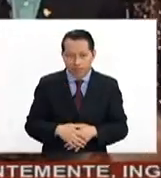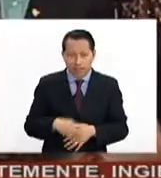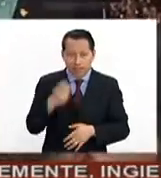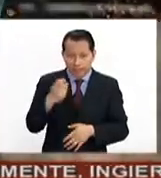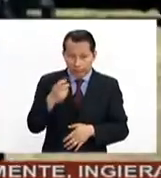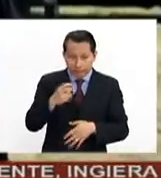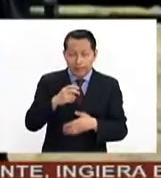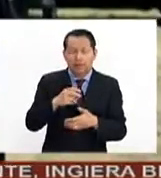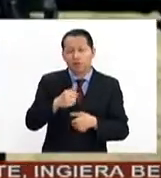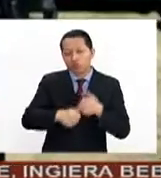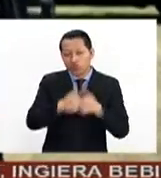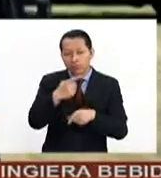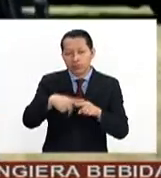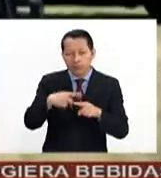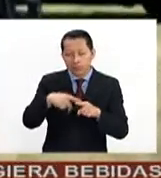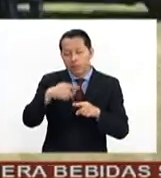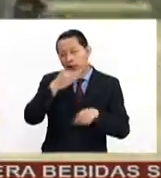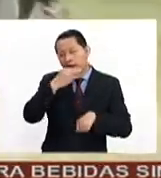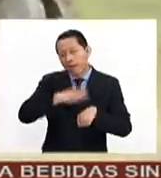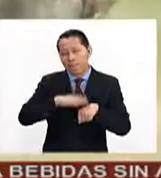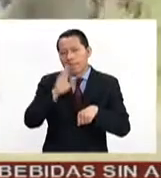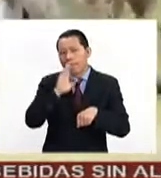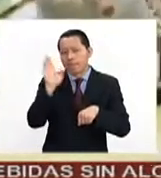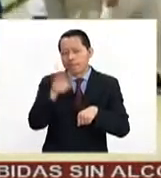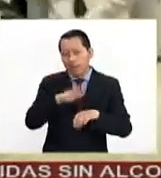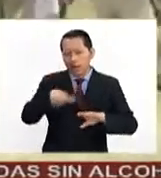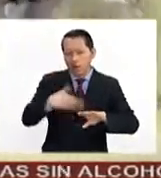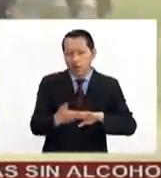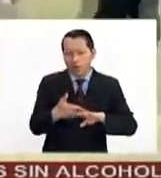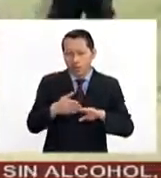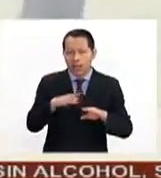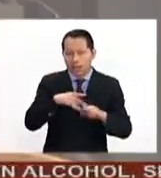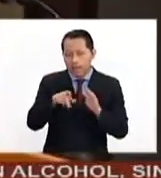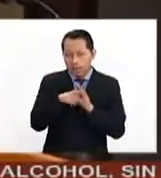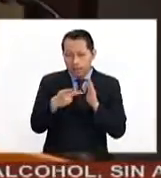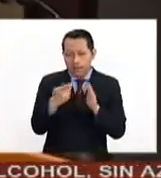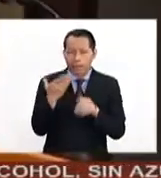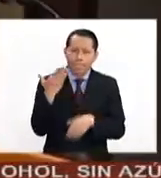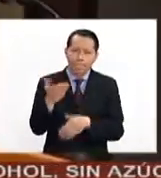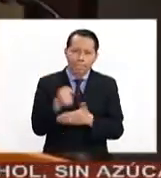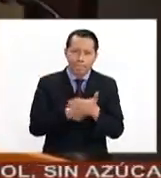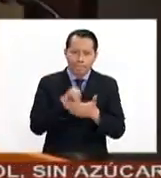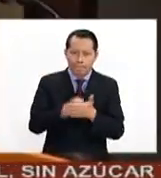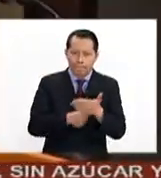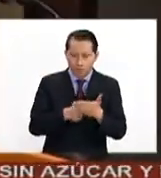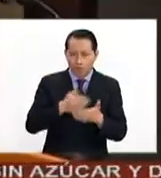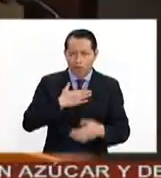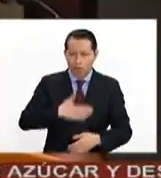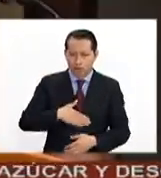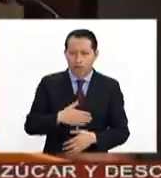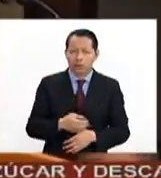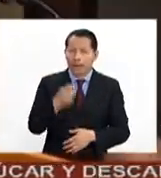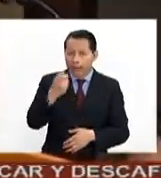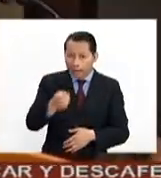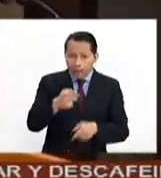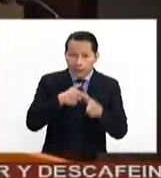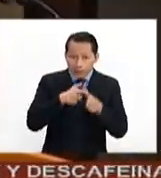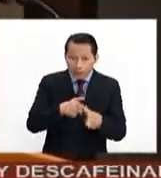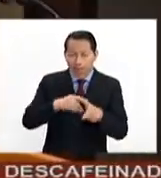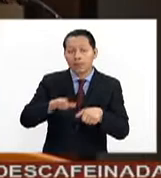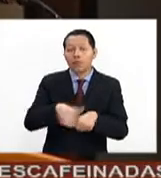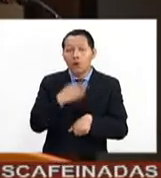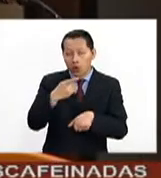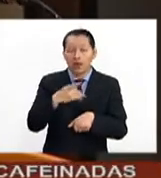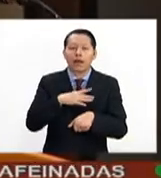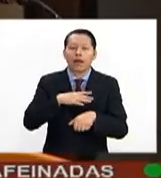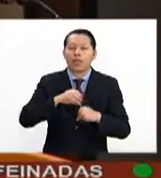este certamen, condenaron los ataques al gremio y exigieron justicia. Si sigue pasando todo esto es porque hay